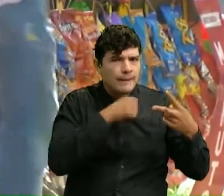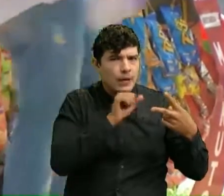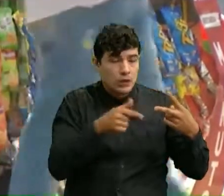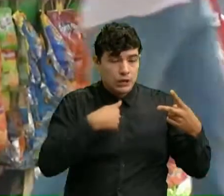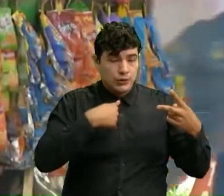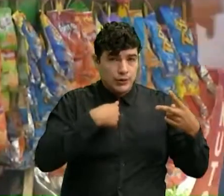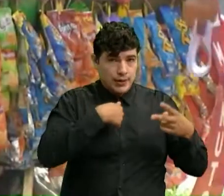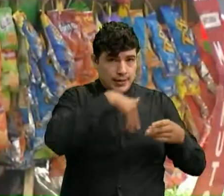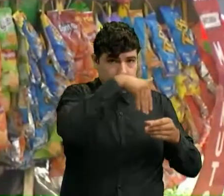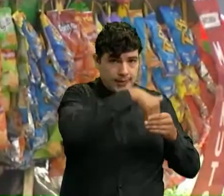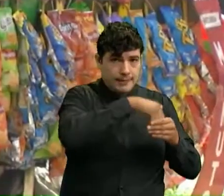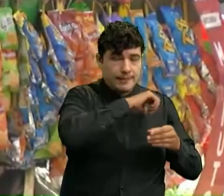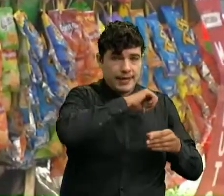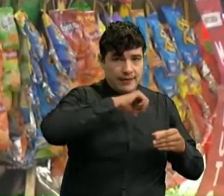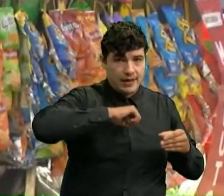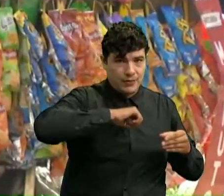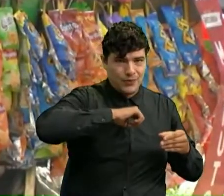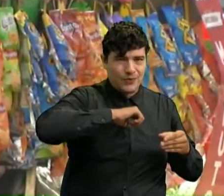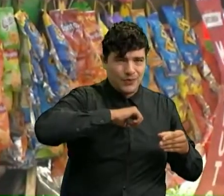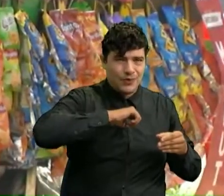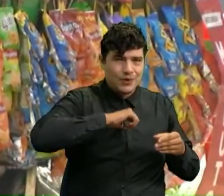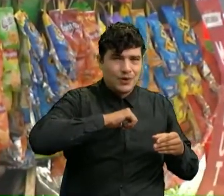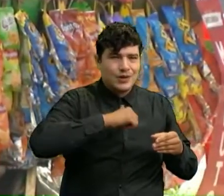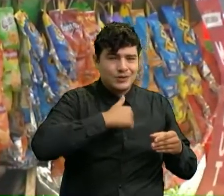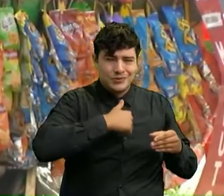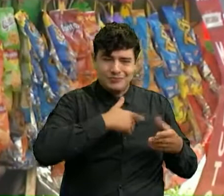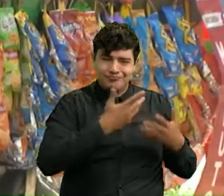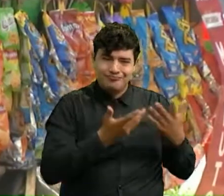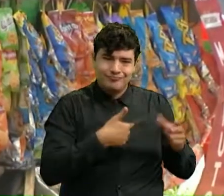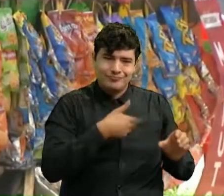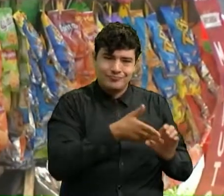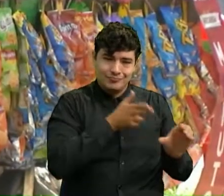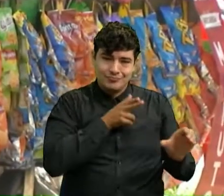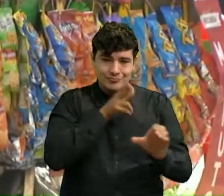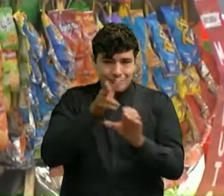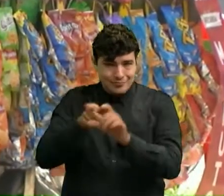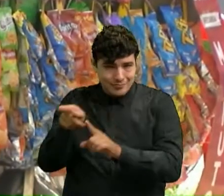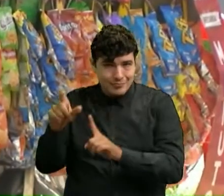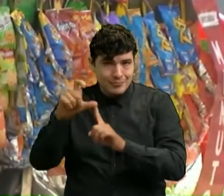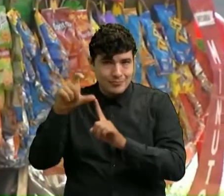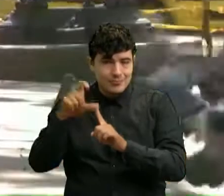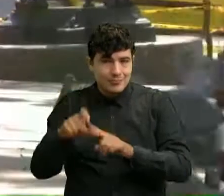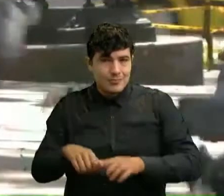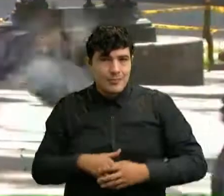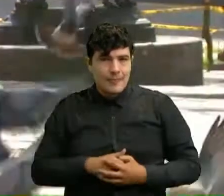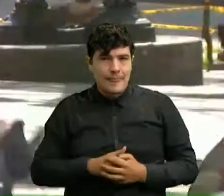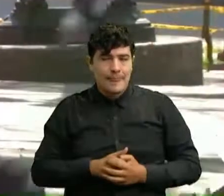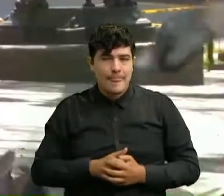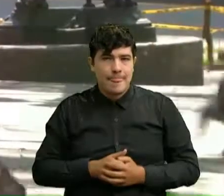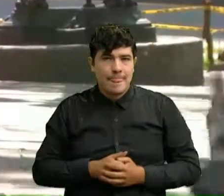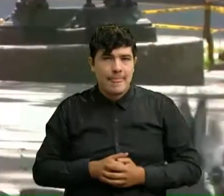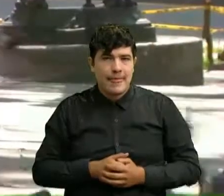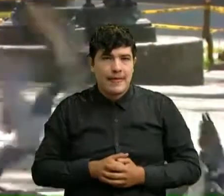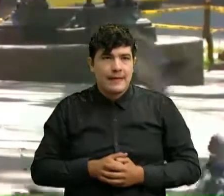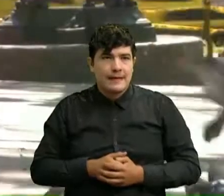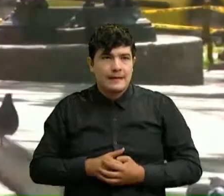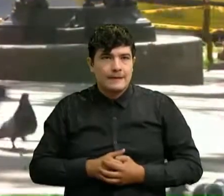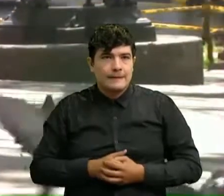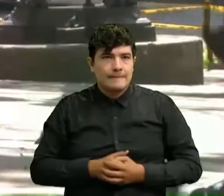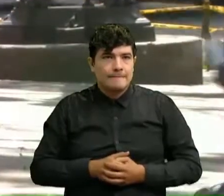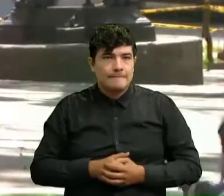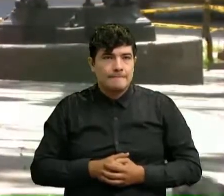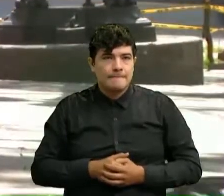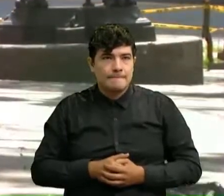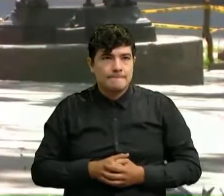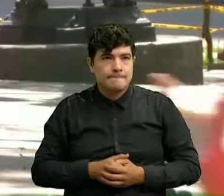me obligan a pagar, soy empleado y tengo un negocio, me obligan a pagar pensión. Si yo sigo pagando por dos salarios mínimos al pensionarme,